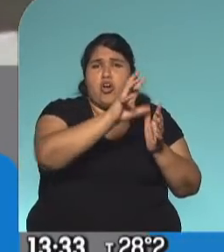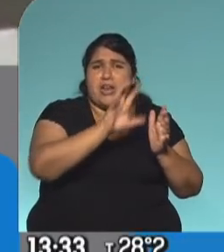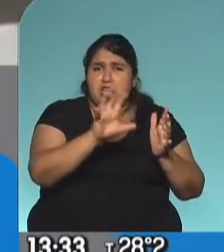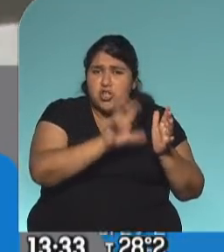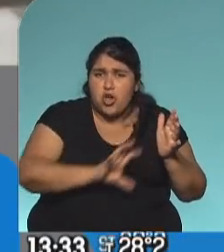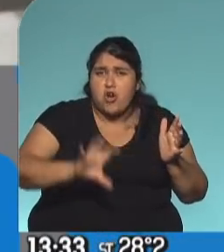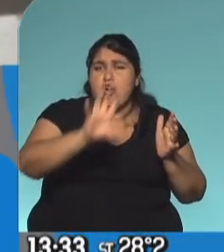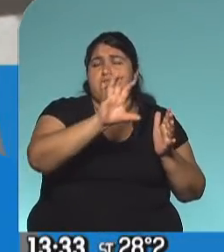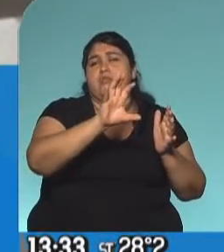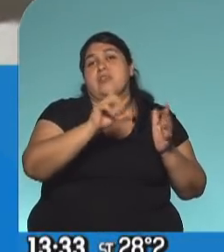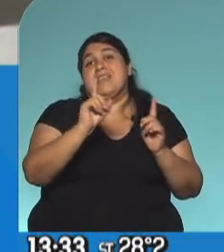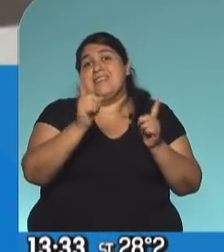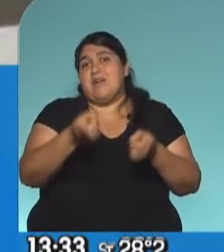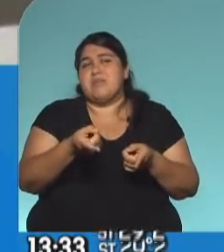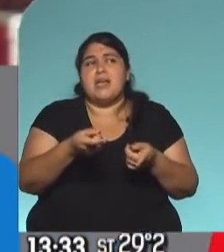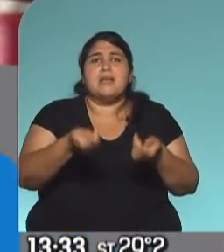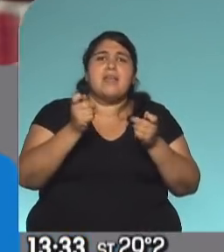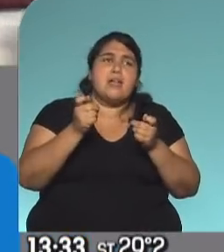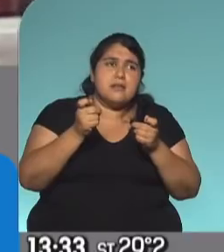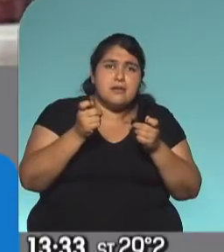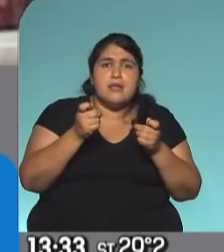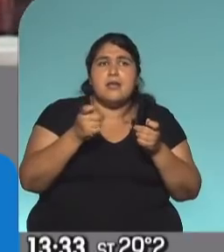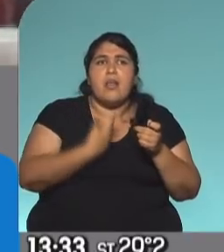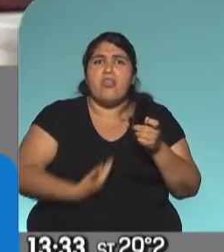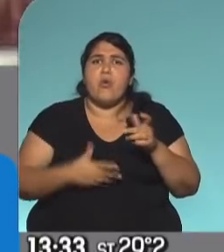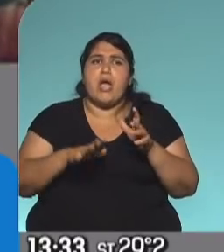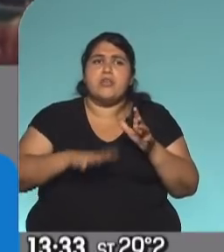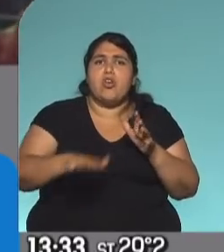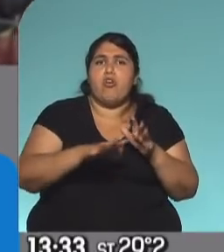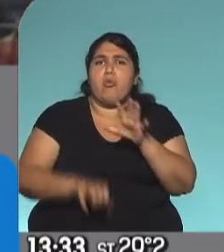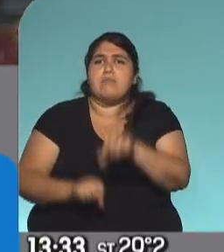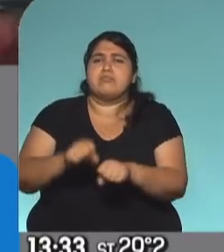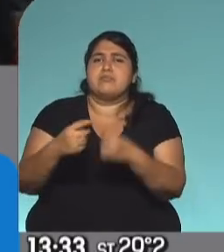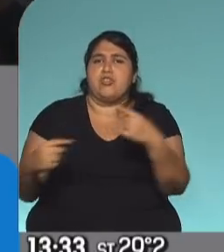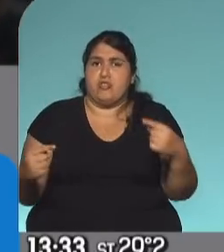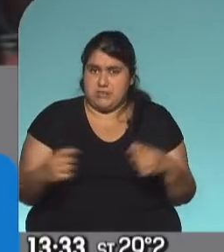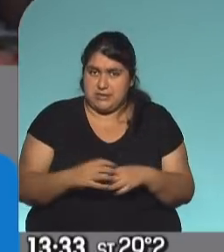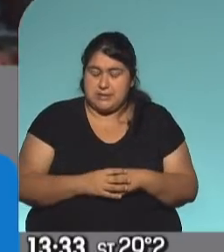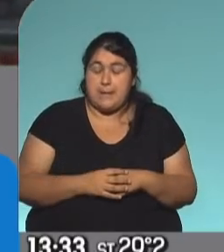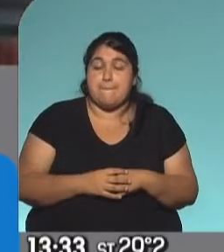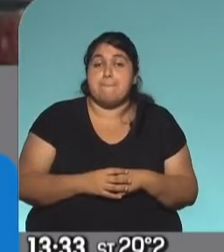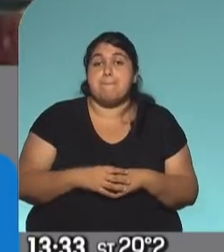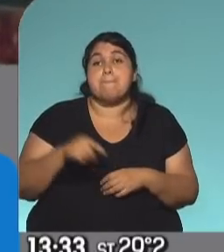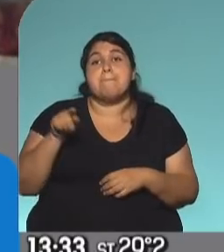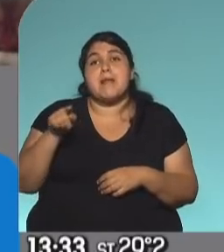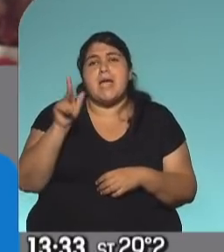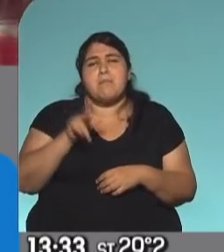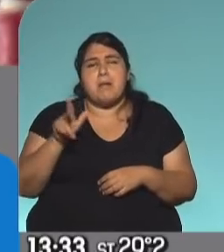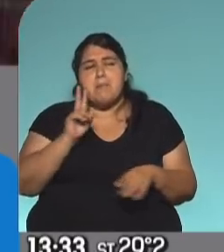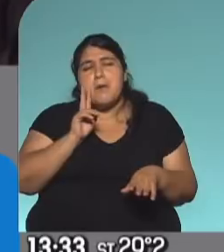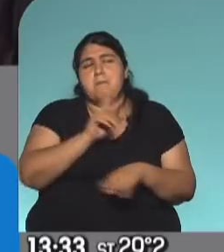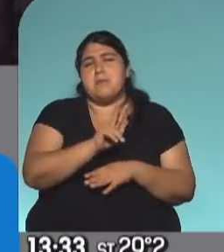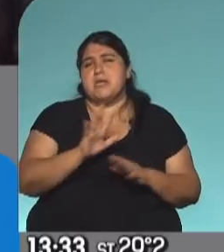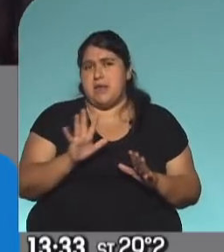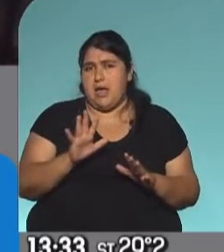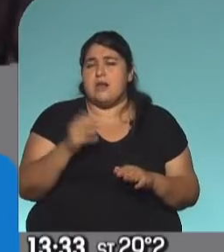y sobre todo sobre quién se hace dueño de ciertos recursos naturales. Entonces ahí él va a ver, ¿y por qué es